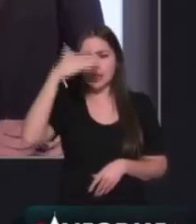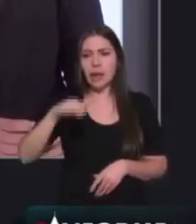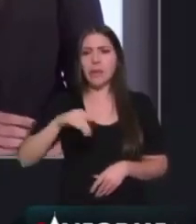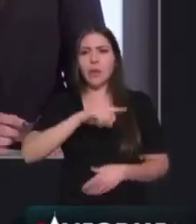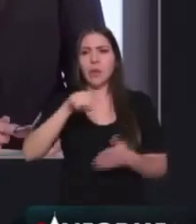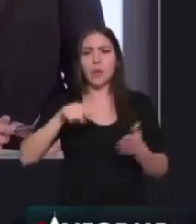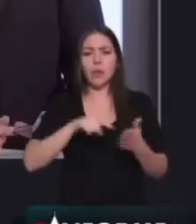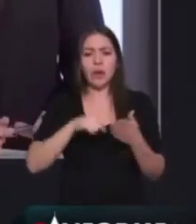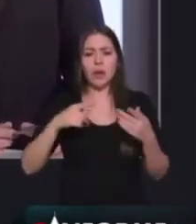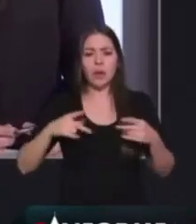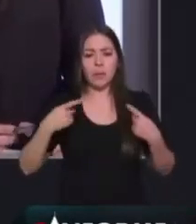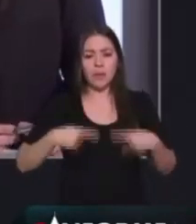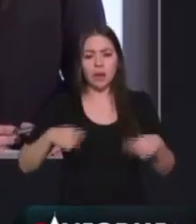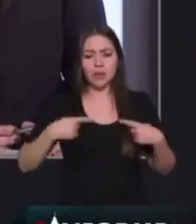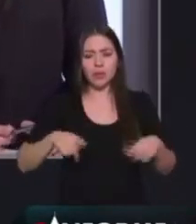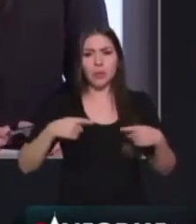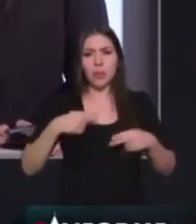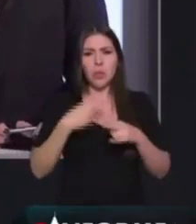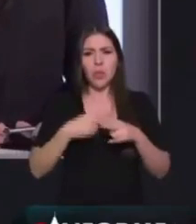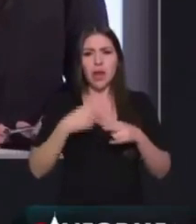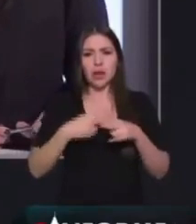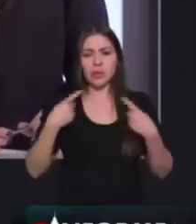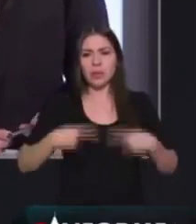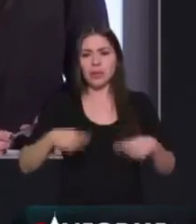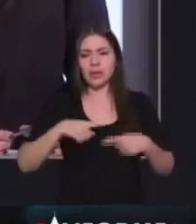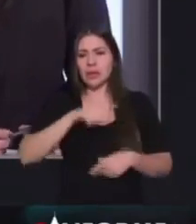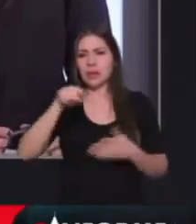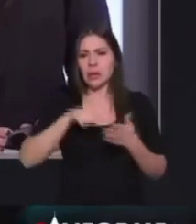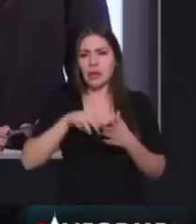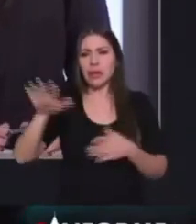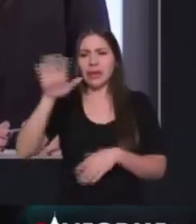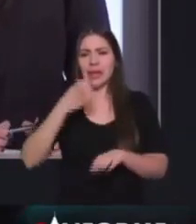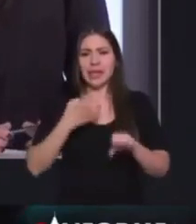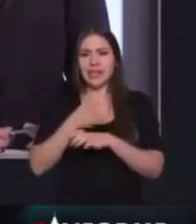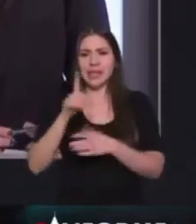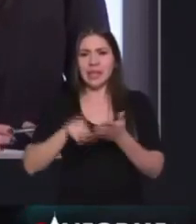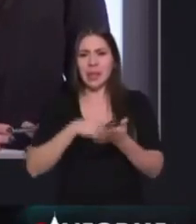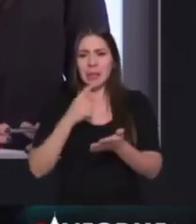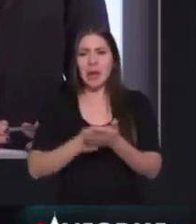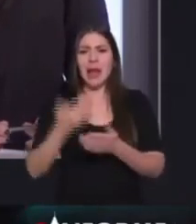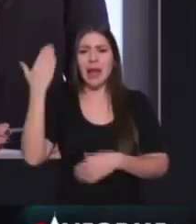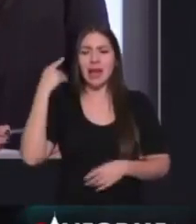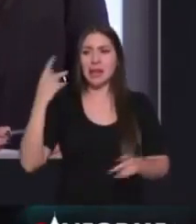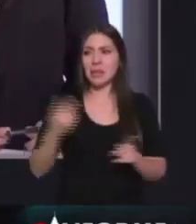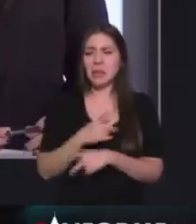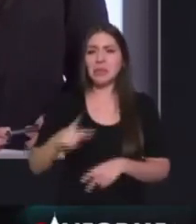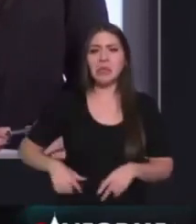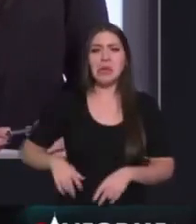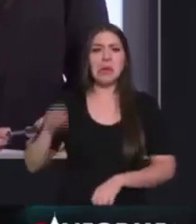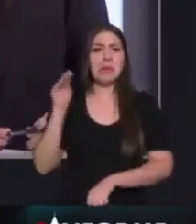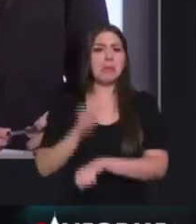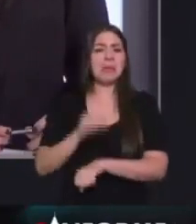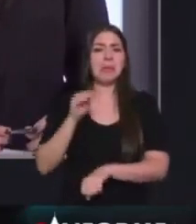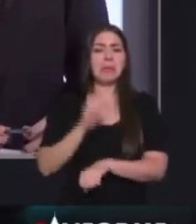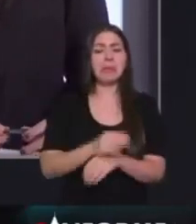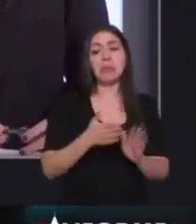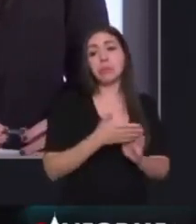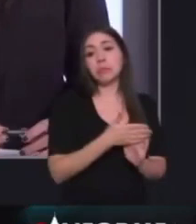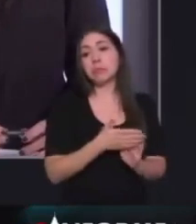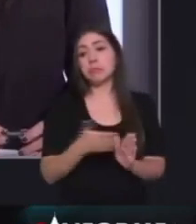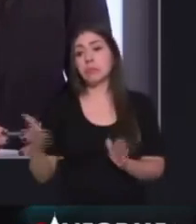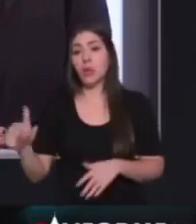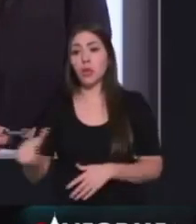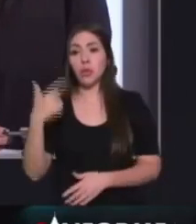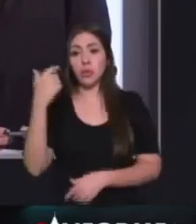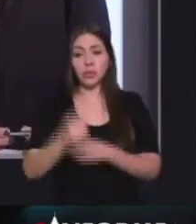partes importantes del estado de Tamaulipas y no hicieron caso las autoridades en estos 12 años. Fue algo